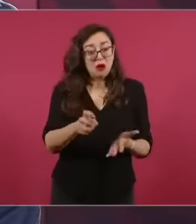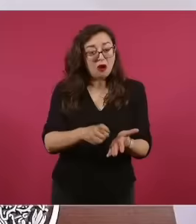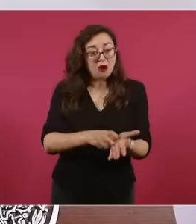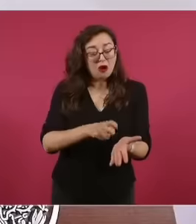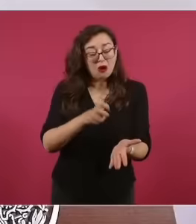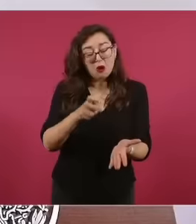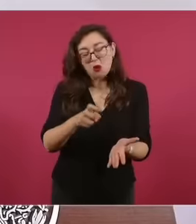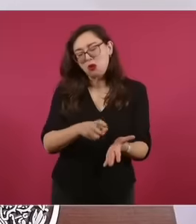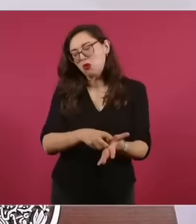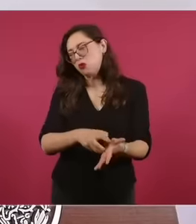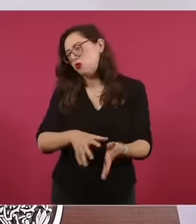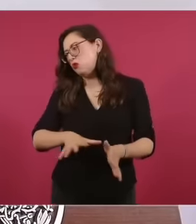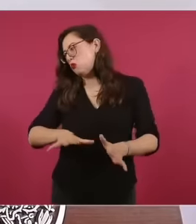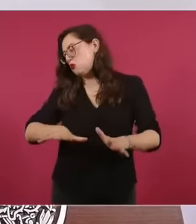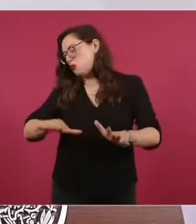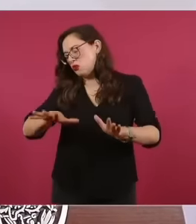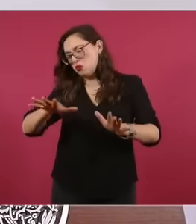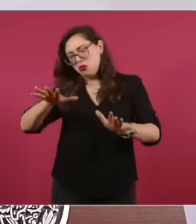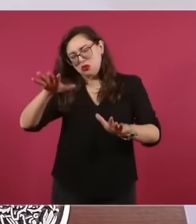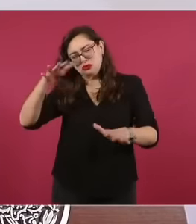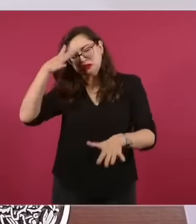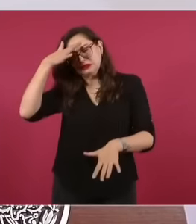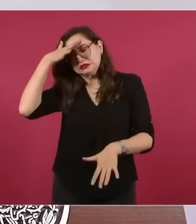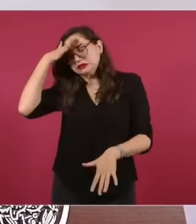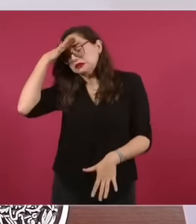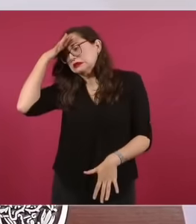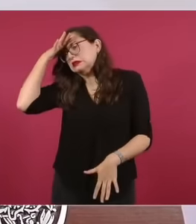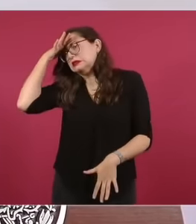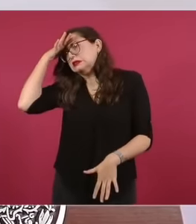la reforma fiscal